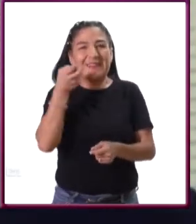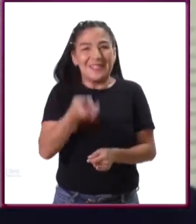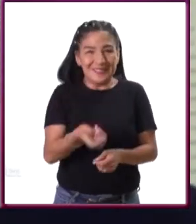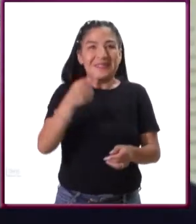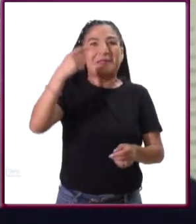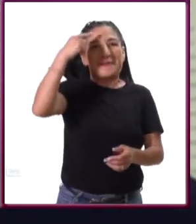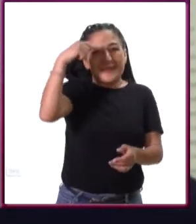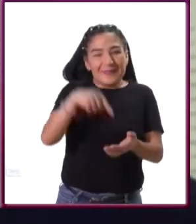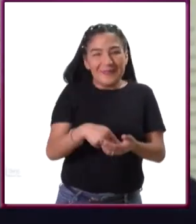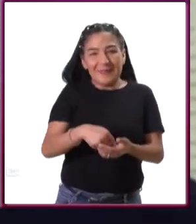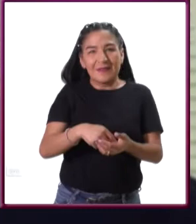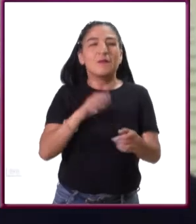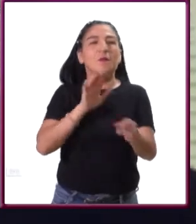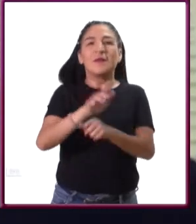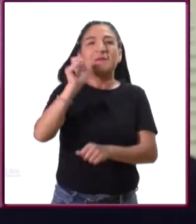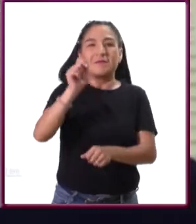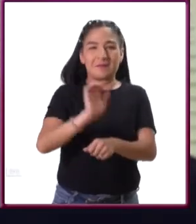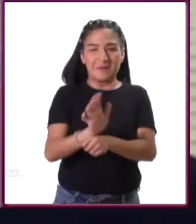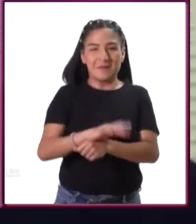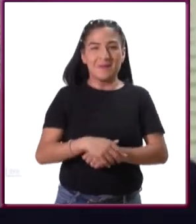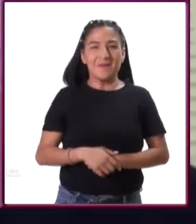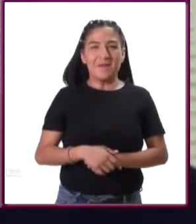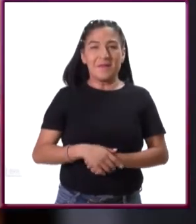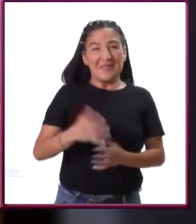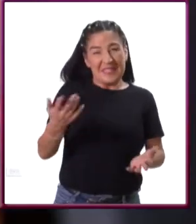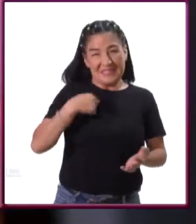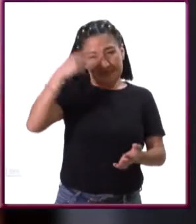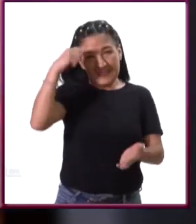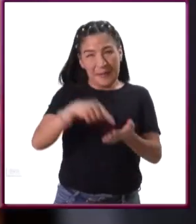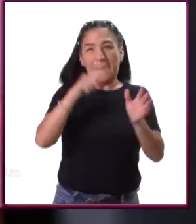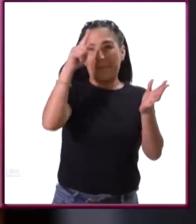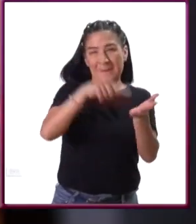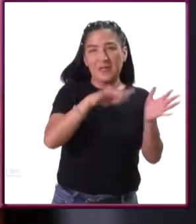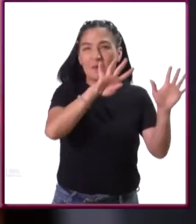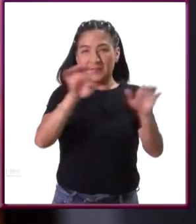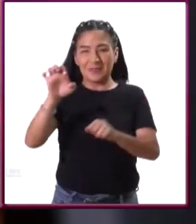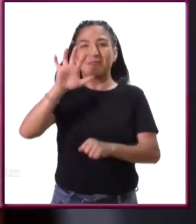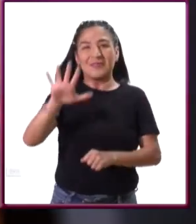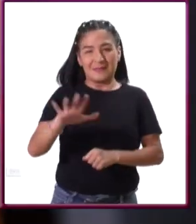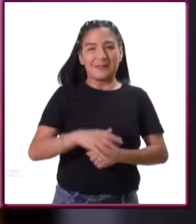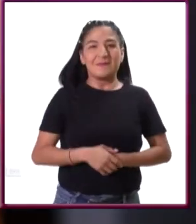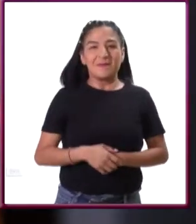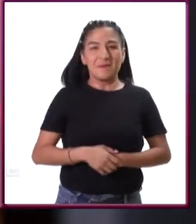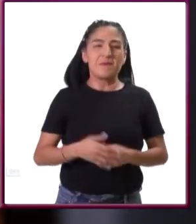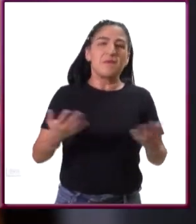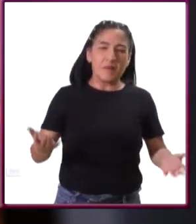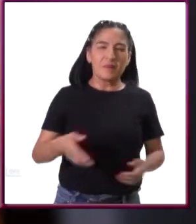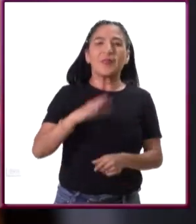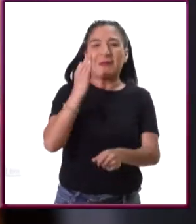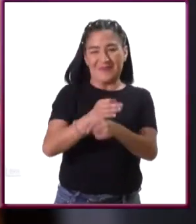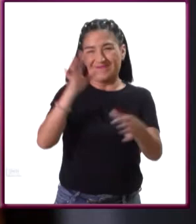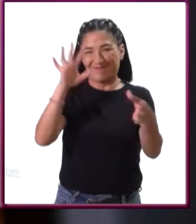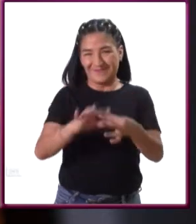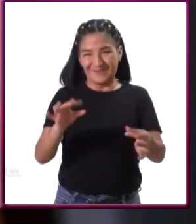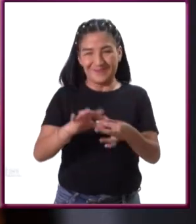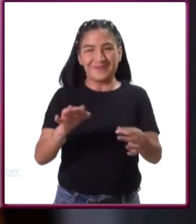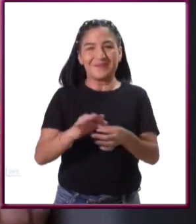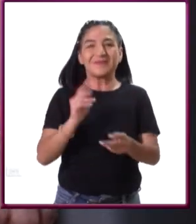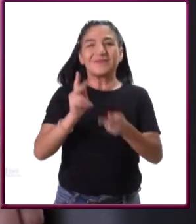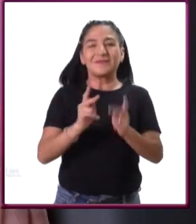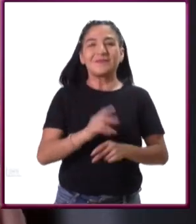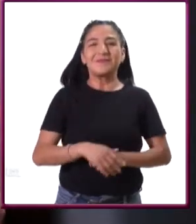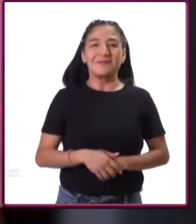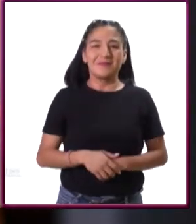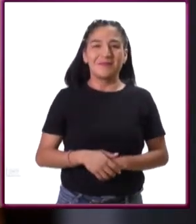es de... si mal no estoy, de 1905. Okay. Oye, y justo hablando ahorita de los